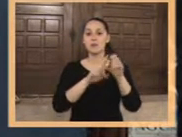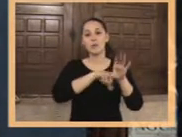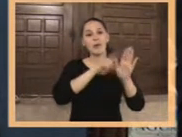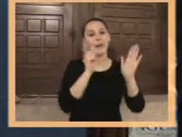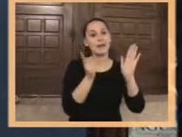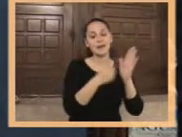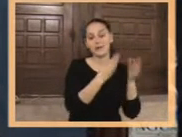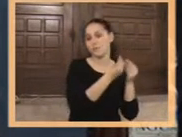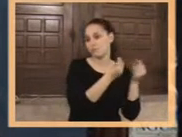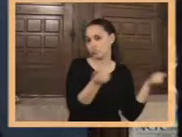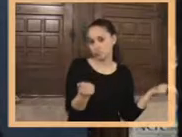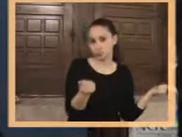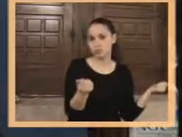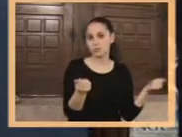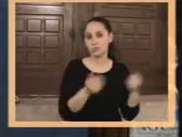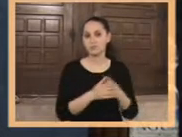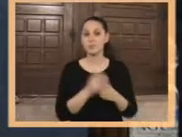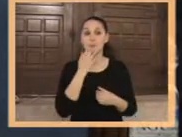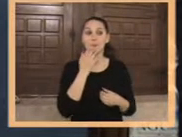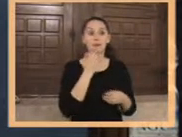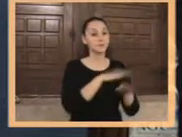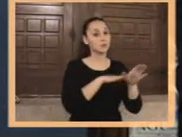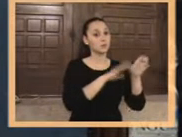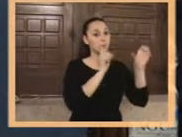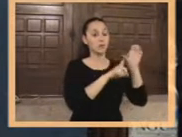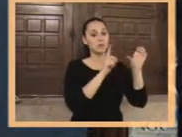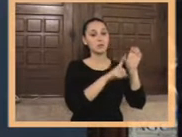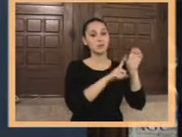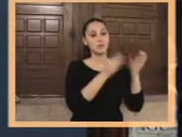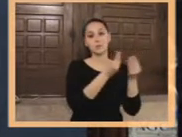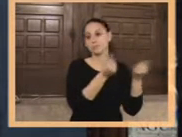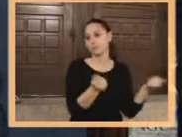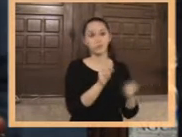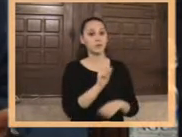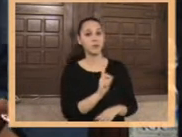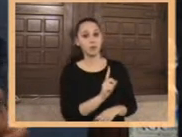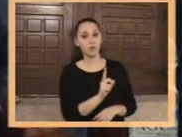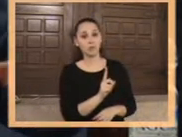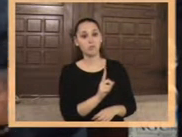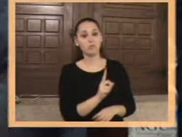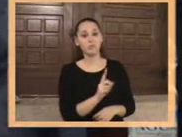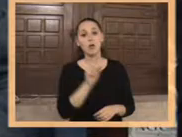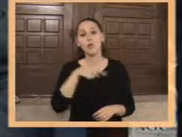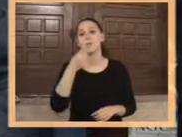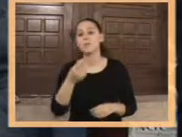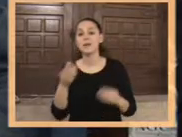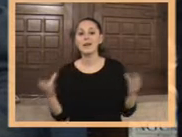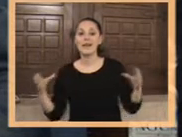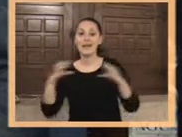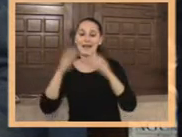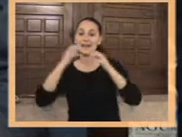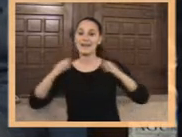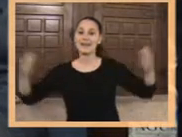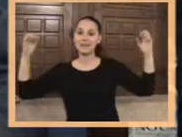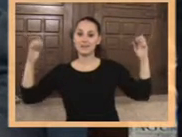señor Hernández. En caso de que la Junta de Extremadura no atienda tal petición, instar a los grupos parlamentarios de la Asamblea a que en el trámite de